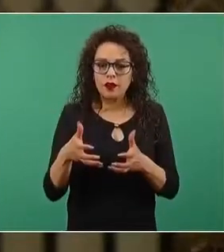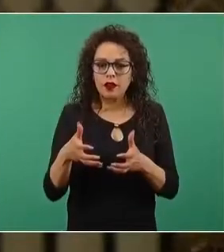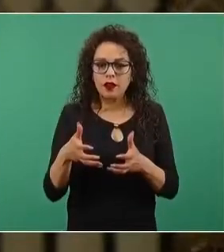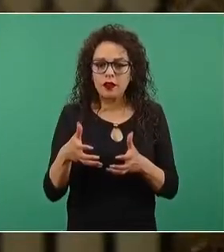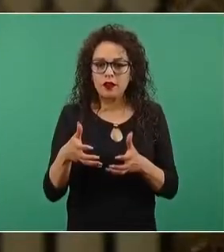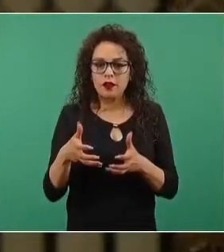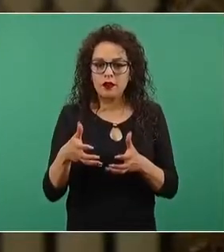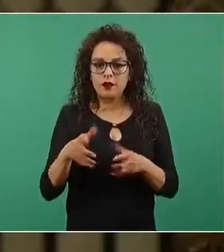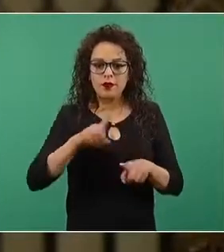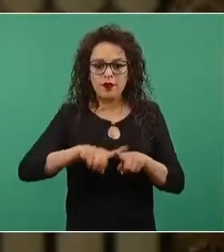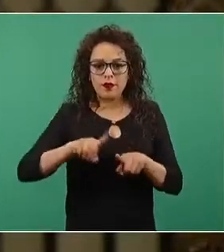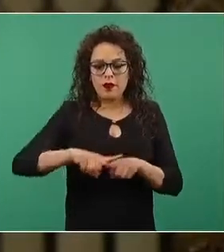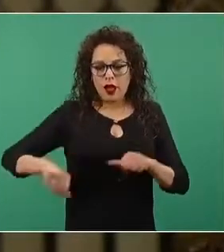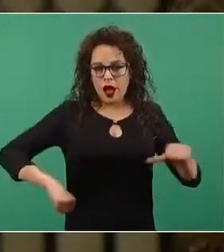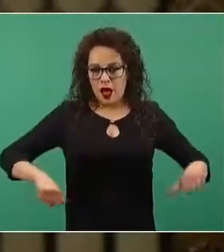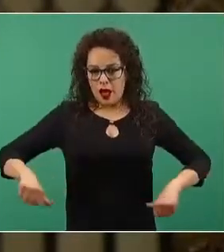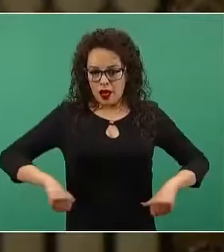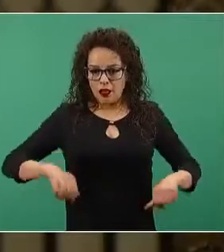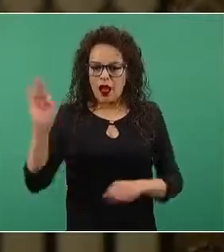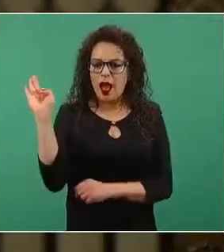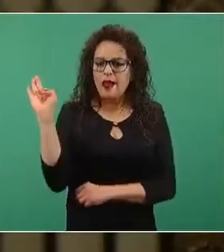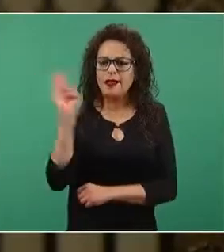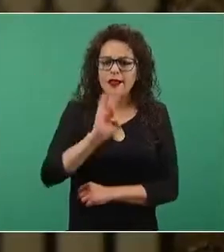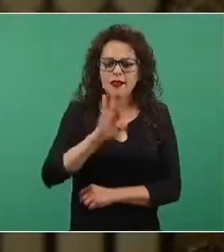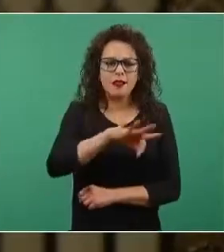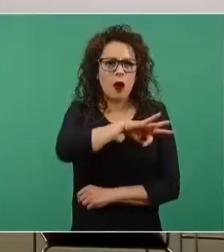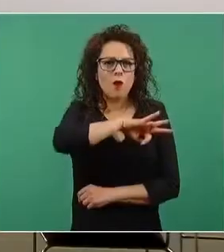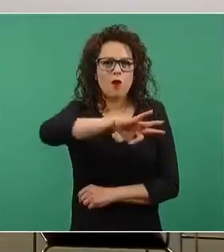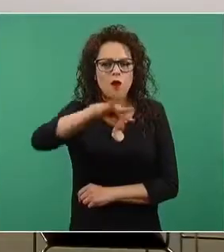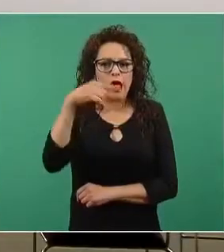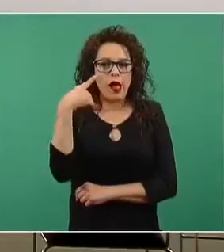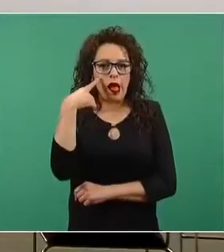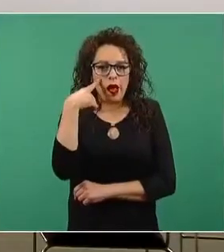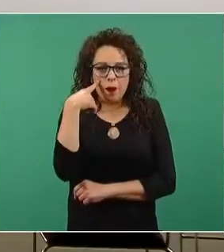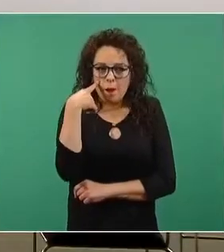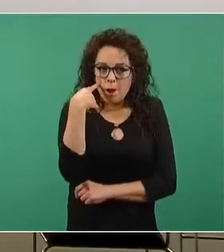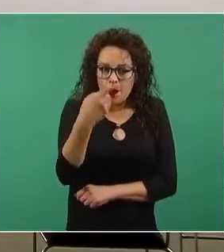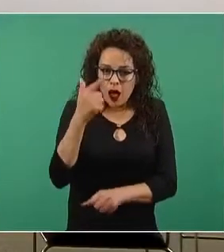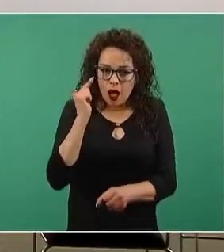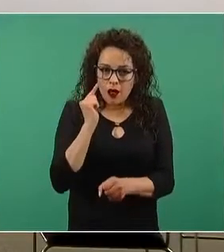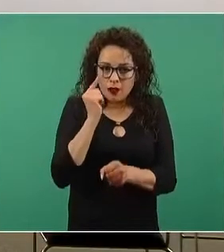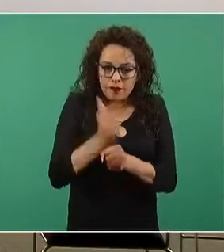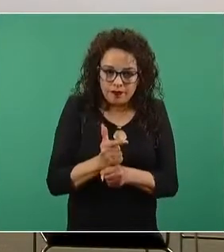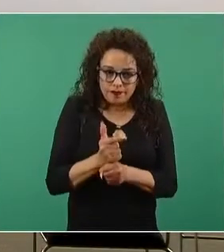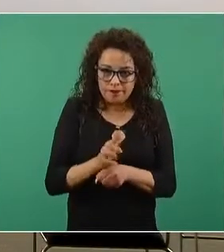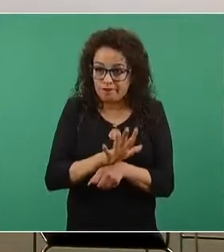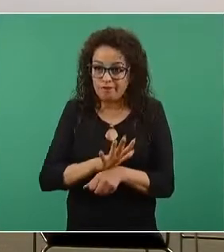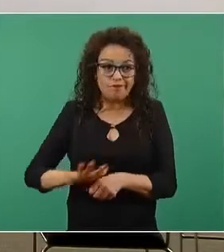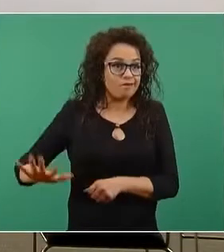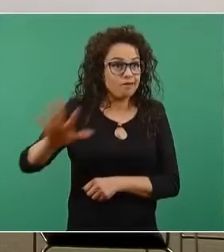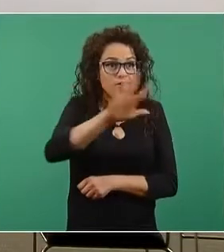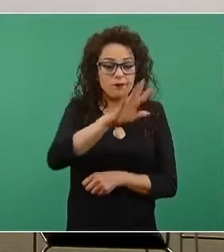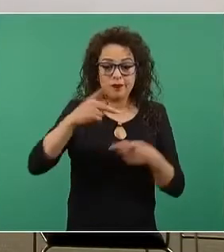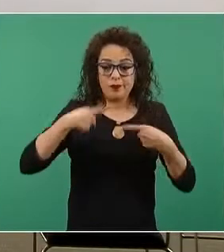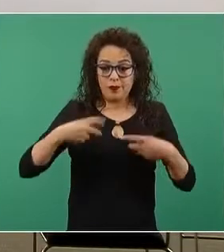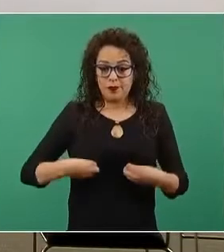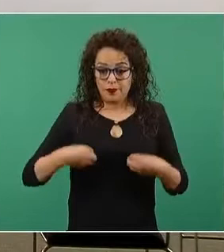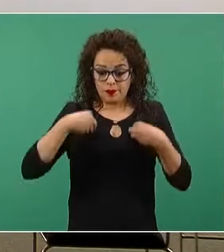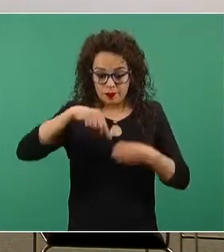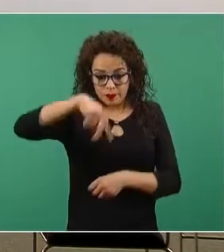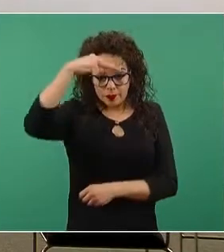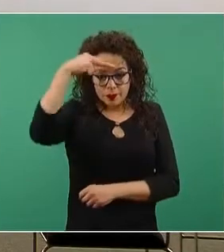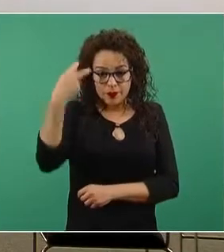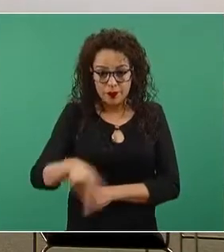qué situaciones ponen en riesgo a la sociedad mexicana y qué situaciones no,